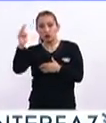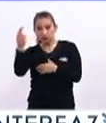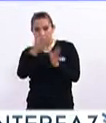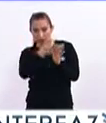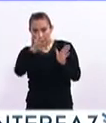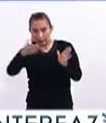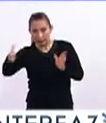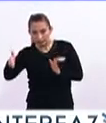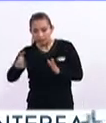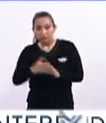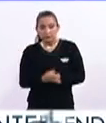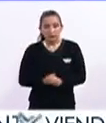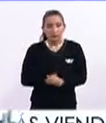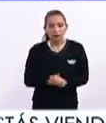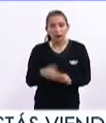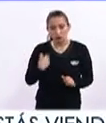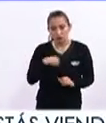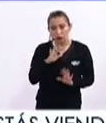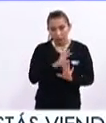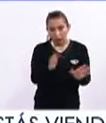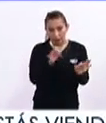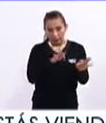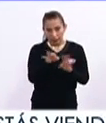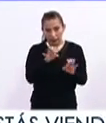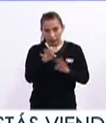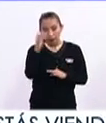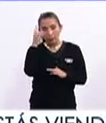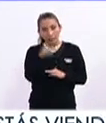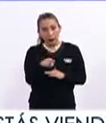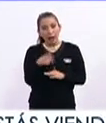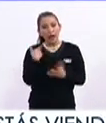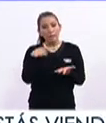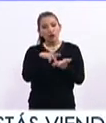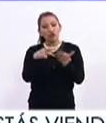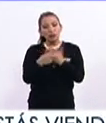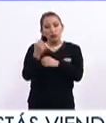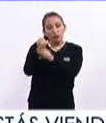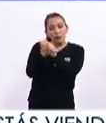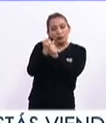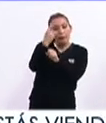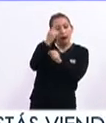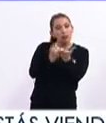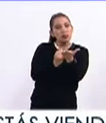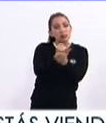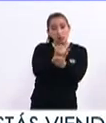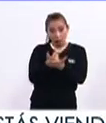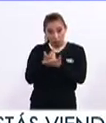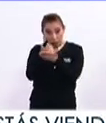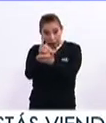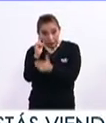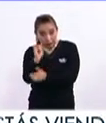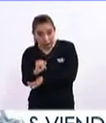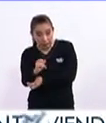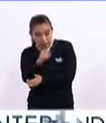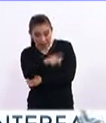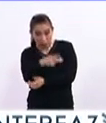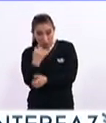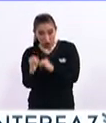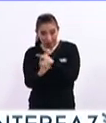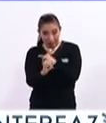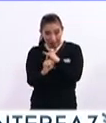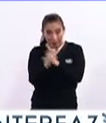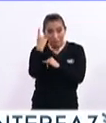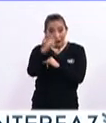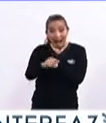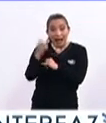noviembre. Estamos trabajando precisamente en un proyecto de investigación para determinar el impacto que tiene el Pruébate en el examen